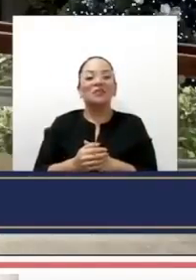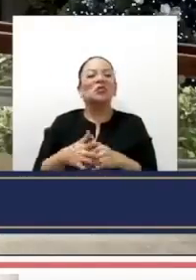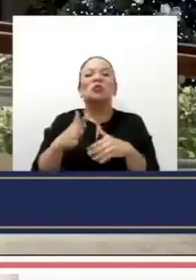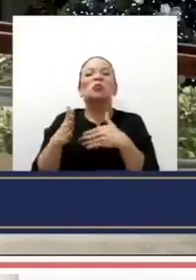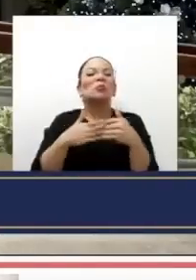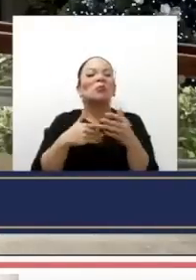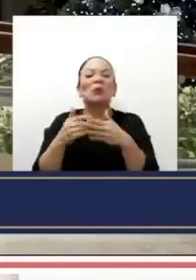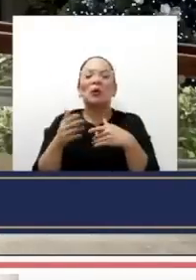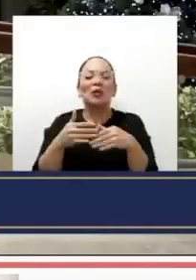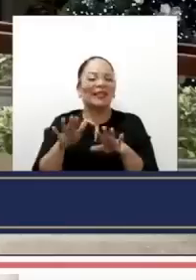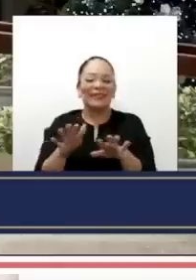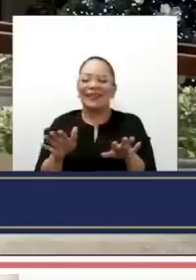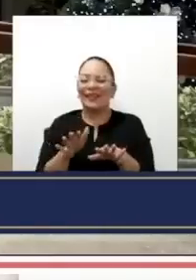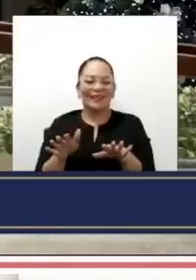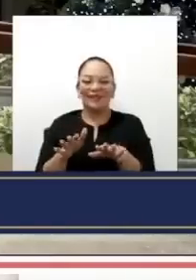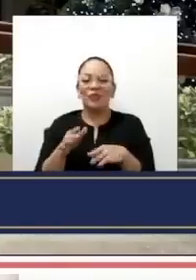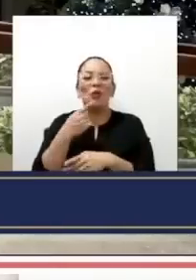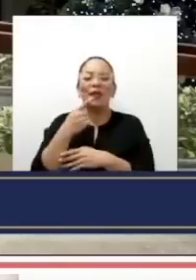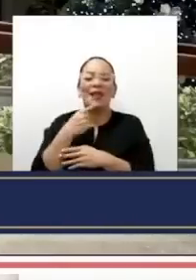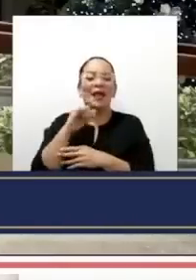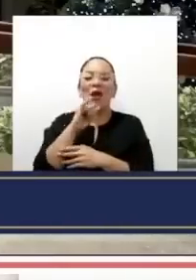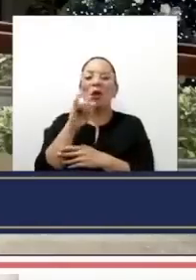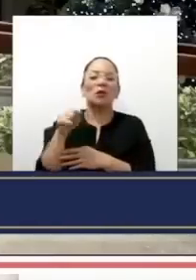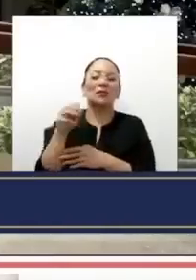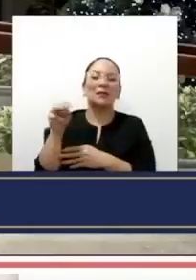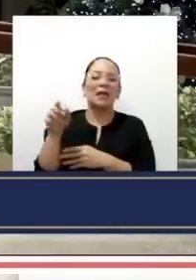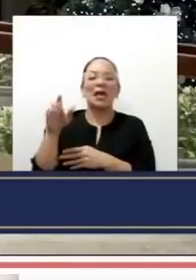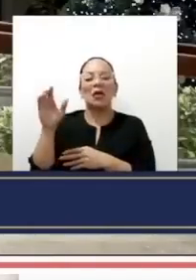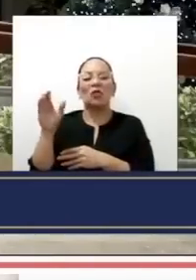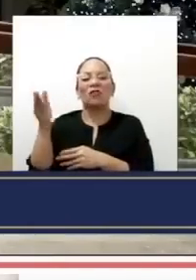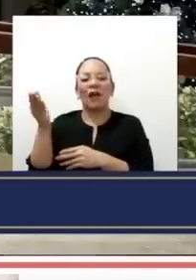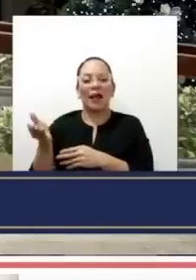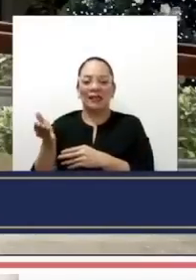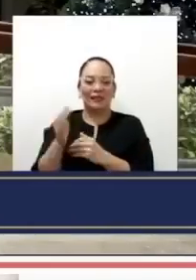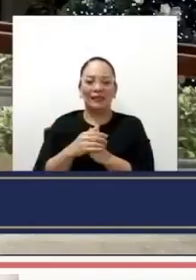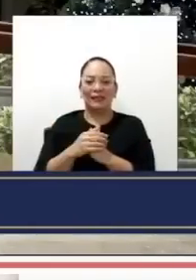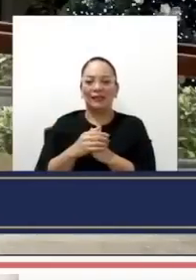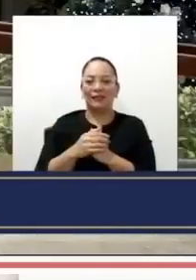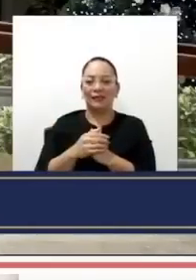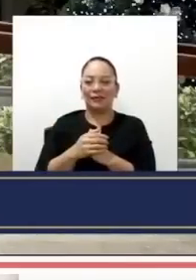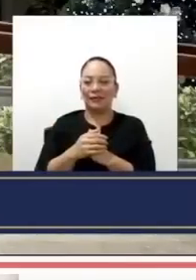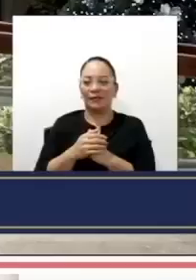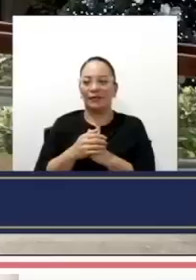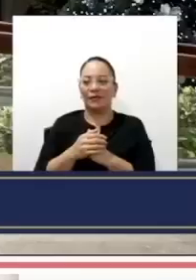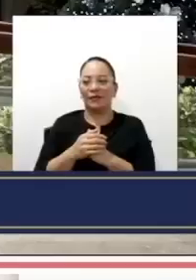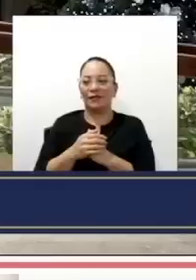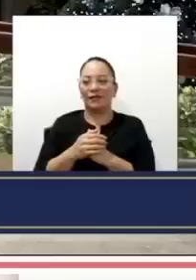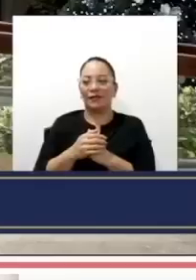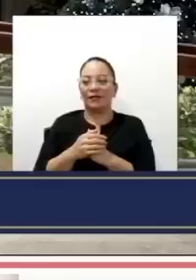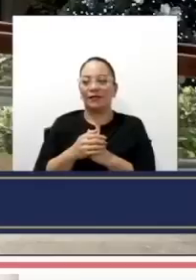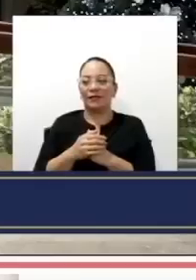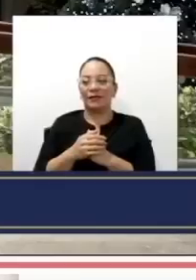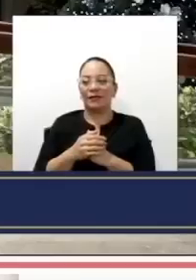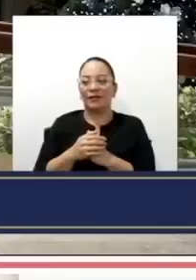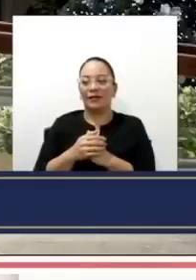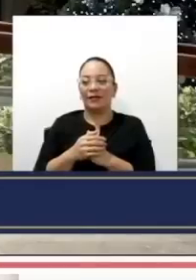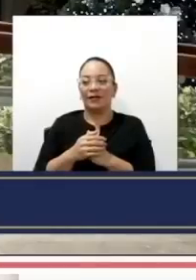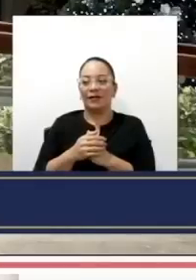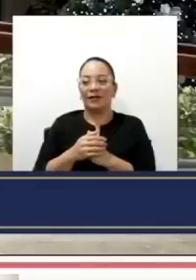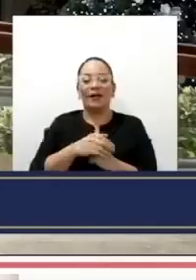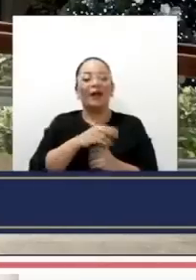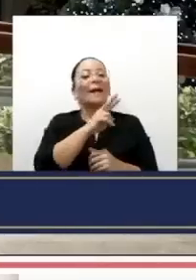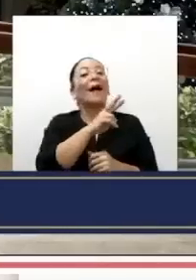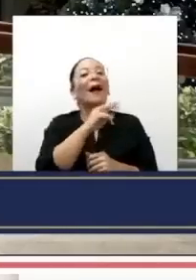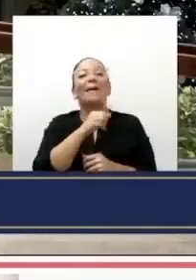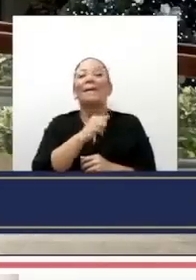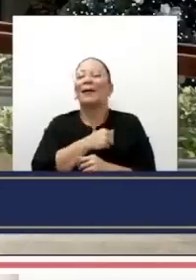independientemente lo que diga José Miguel Corrales, Corral. perdón, José Miguel Villalobos,